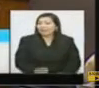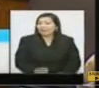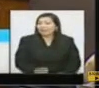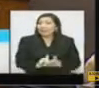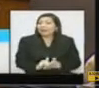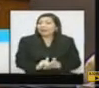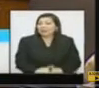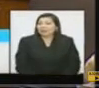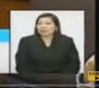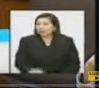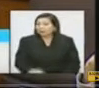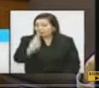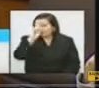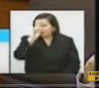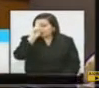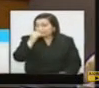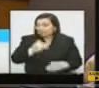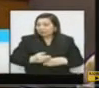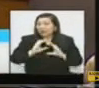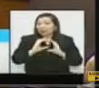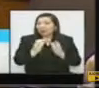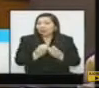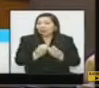está de espaldas